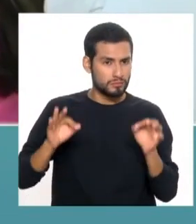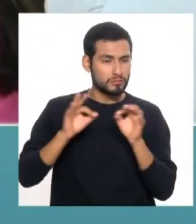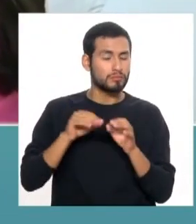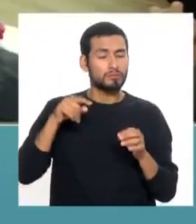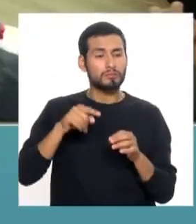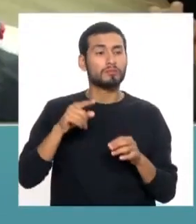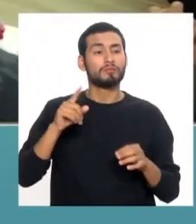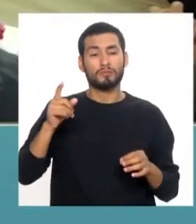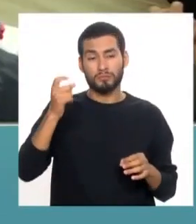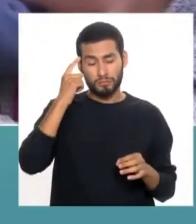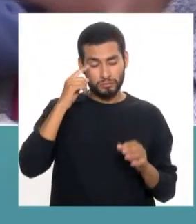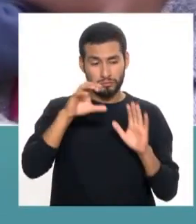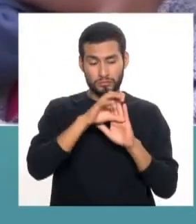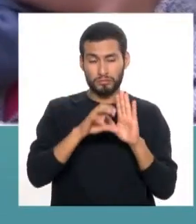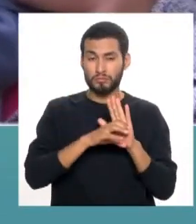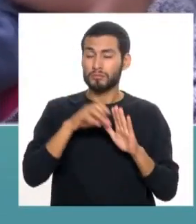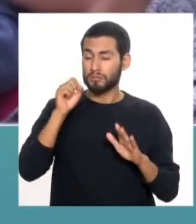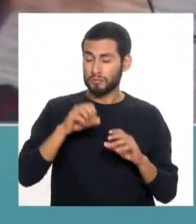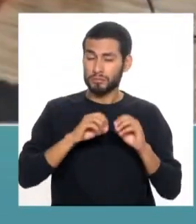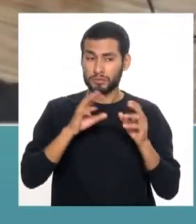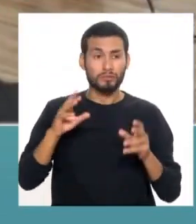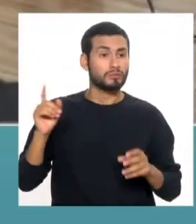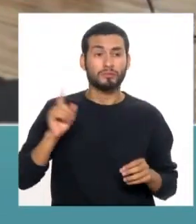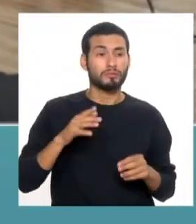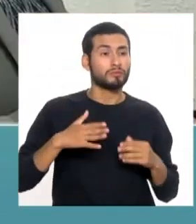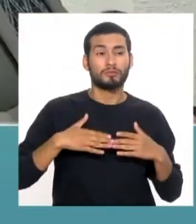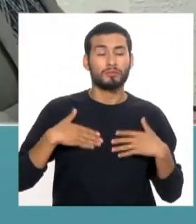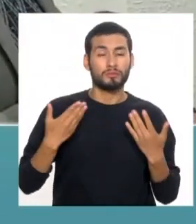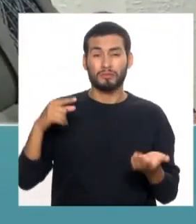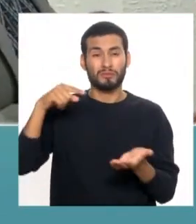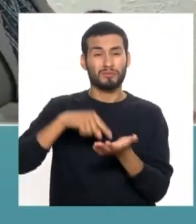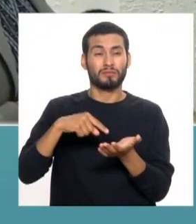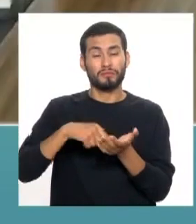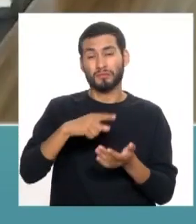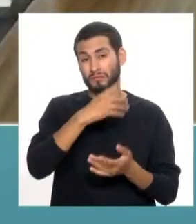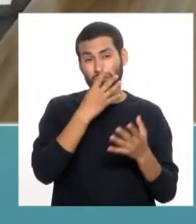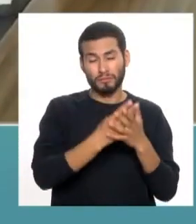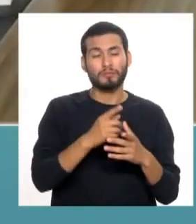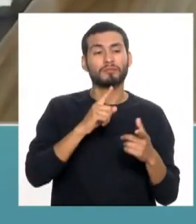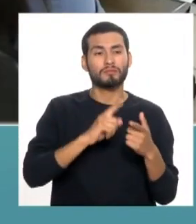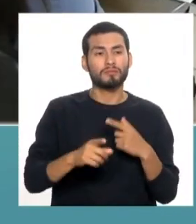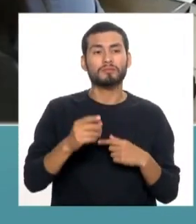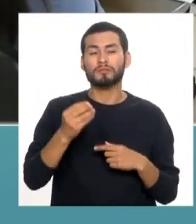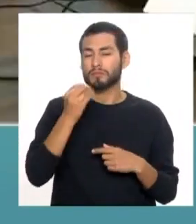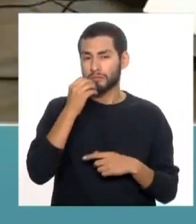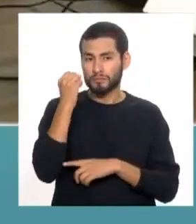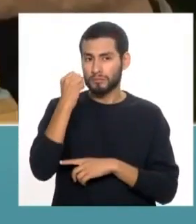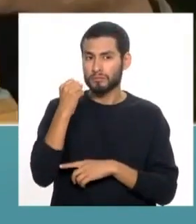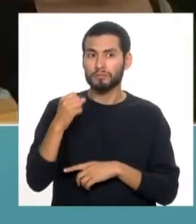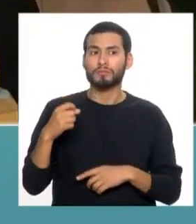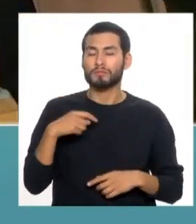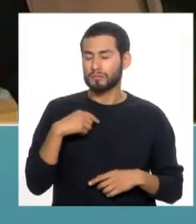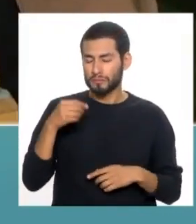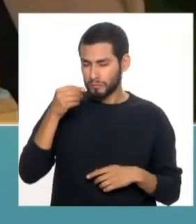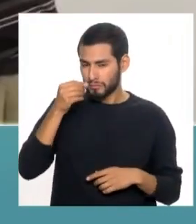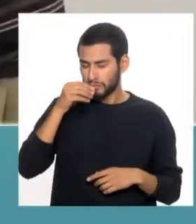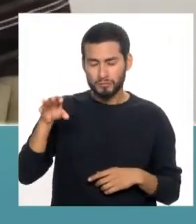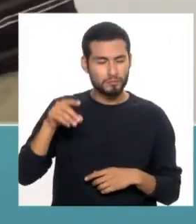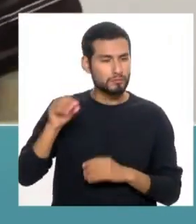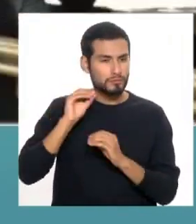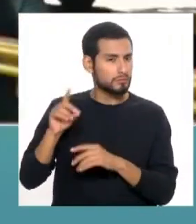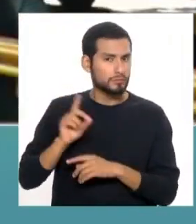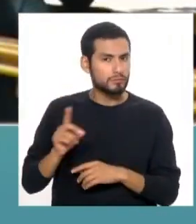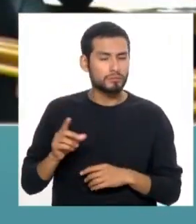constitución política dice bien claro, si bien es cierto, no te puedes ir por una deuda a la cárcel, pero sí por derechos de alimentos, por adeudar pensiones alimenticias.